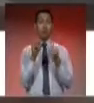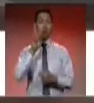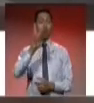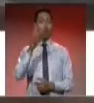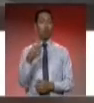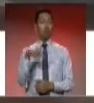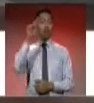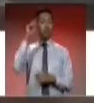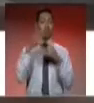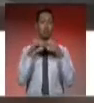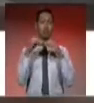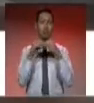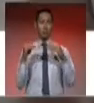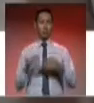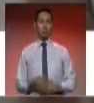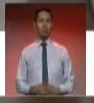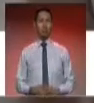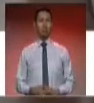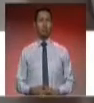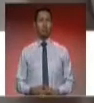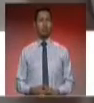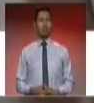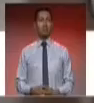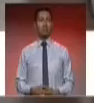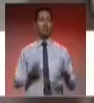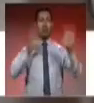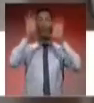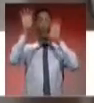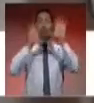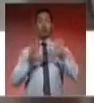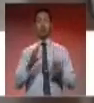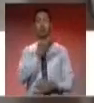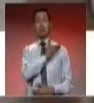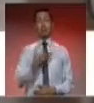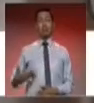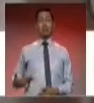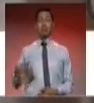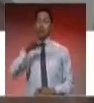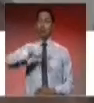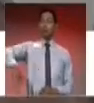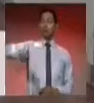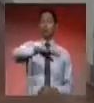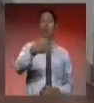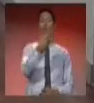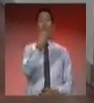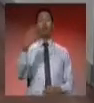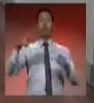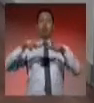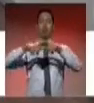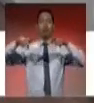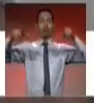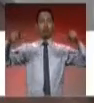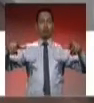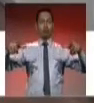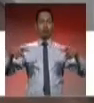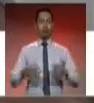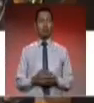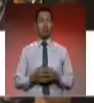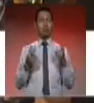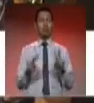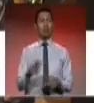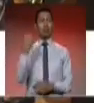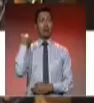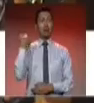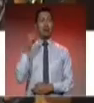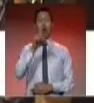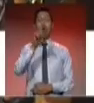2.5 millones de dólares. El Museo de la Presidencia ocupa 400 metros del ala sur del Palacio y posee